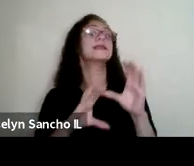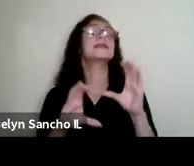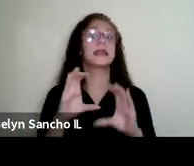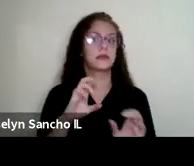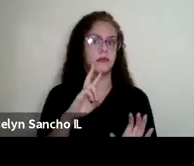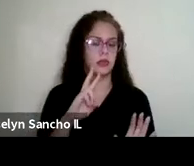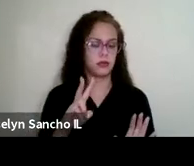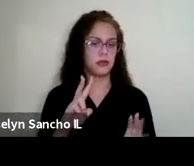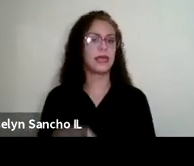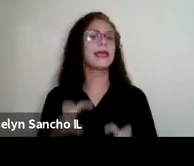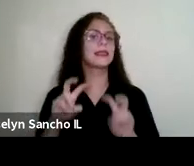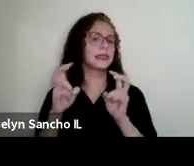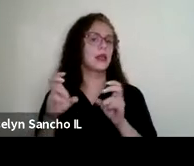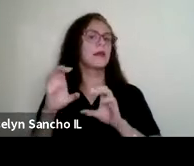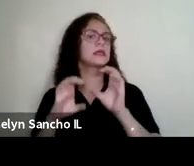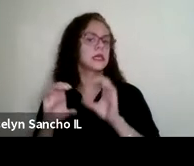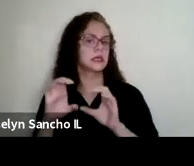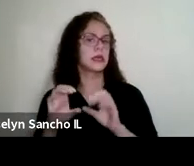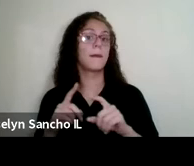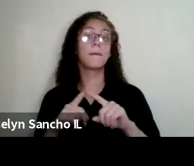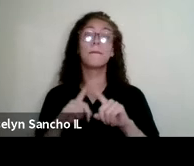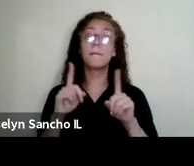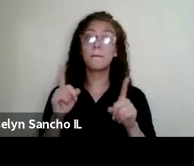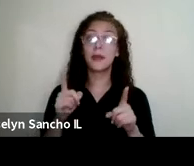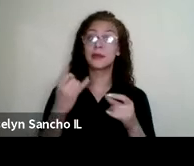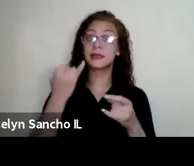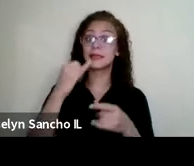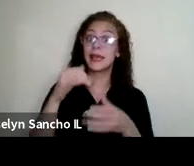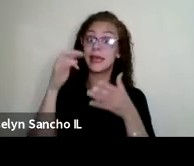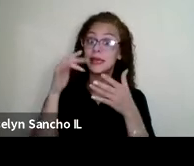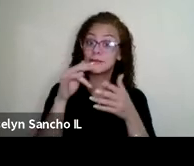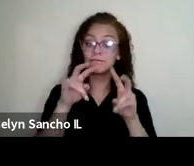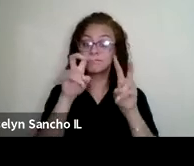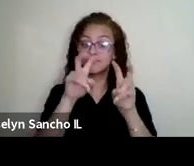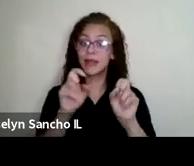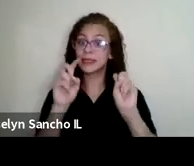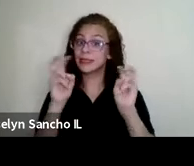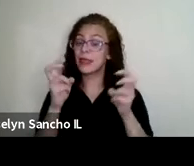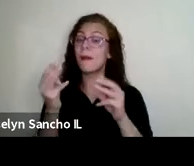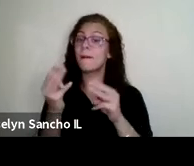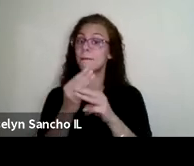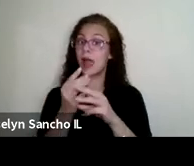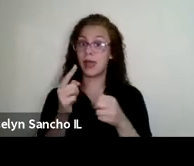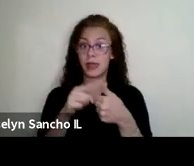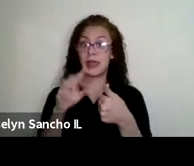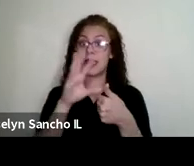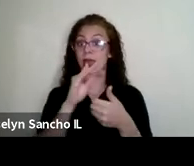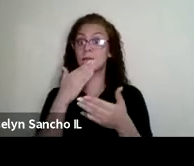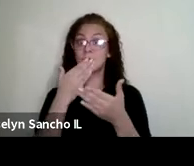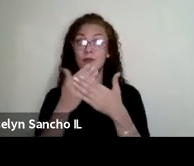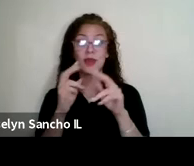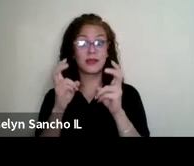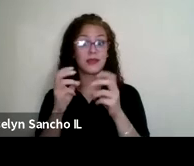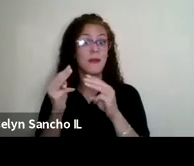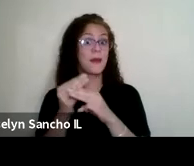¿verdad? En el caso de las ciencias. Sin embargo, si analizamos las matemáticas y el rendimiento en